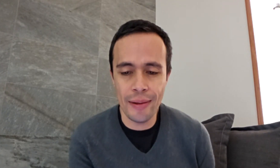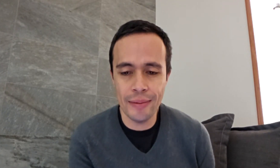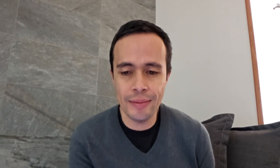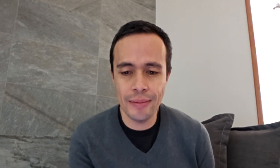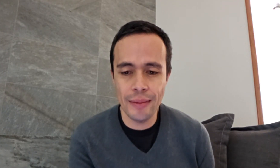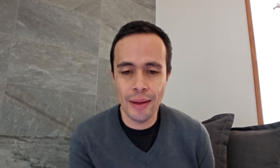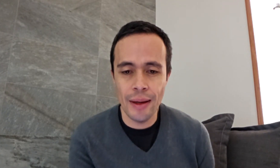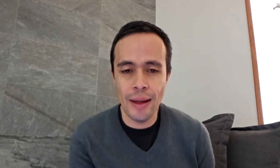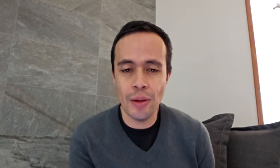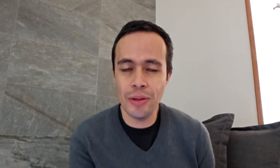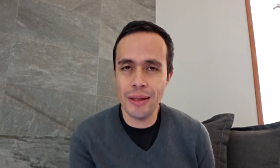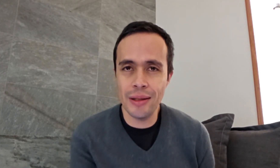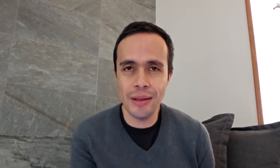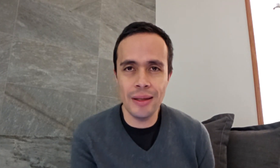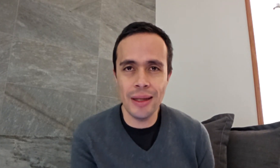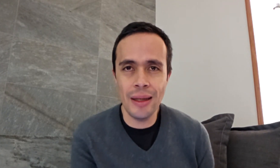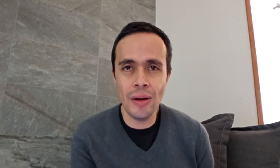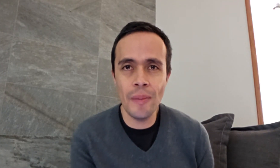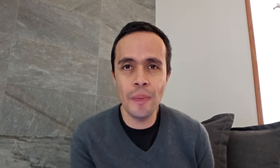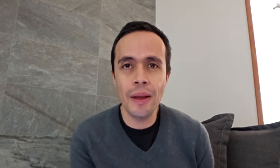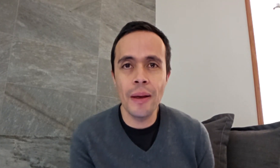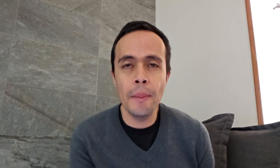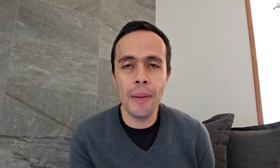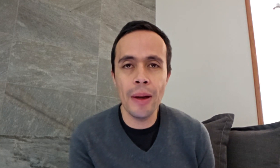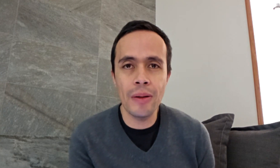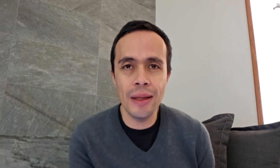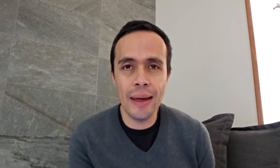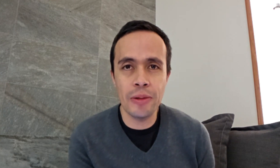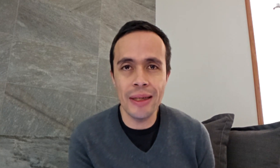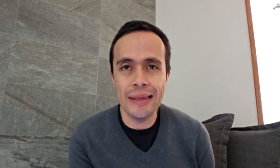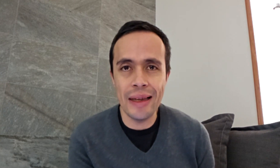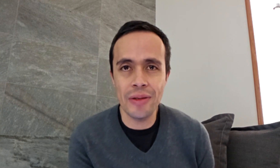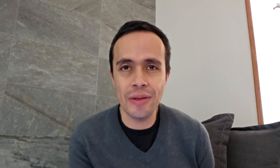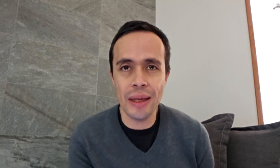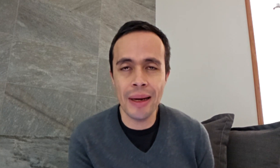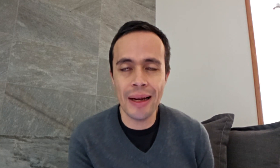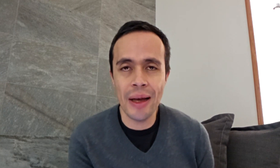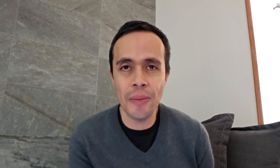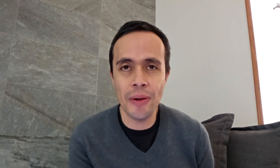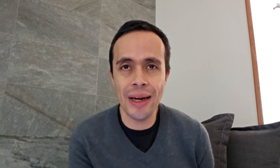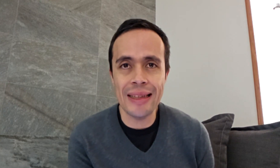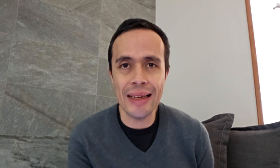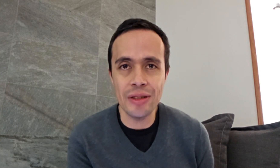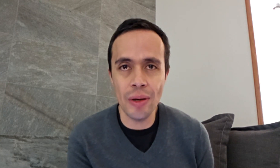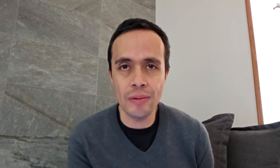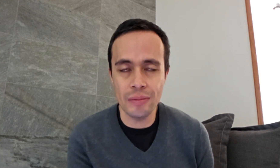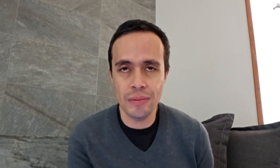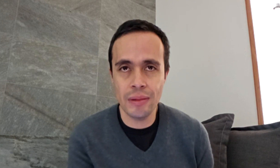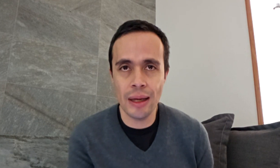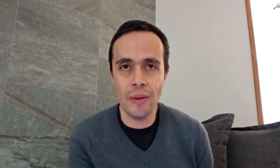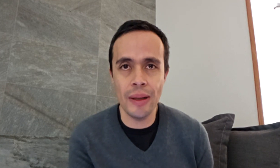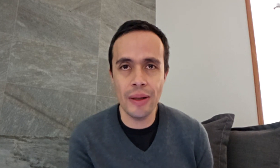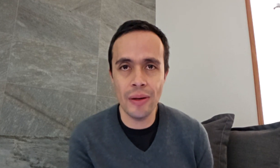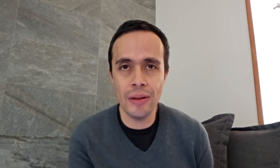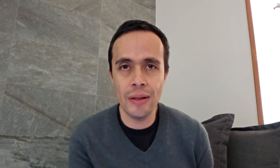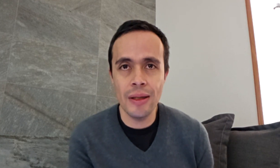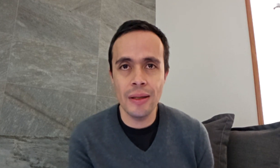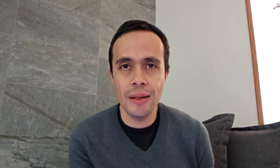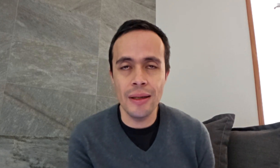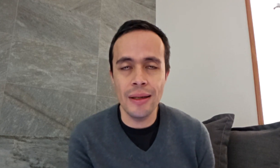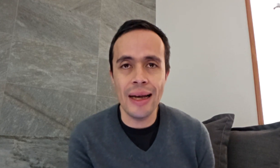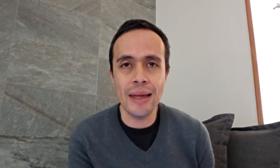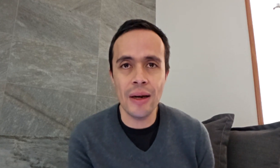su jefe. Entonces, Zedillo, primero tendríamos que decir eso, está marcado por la traición que